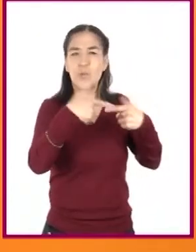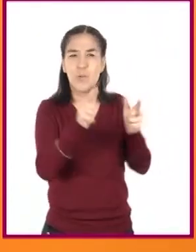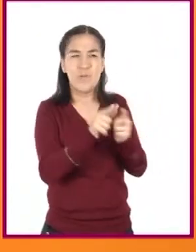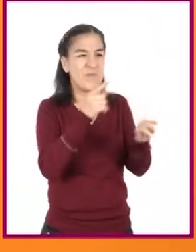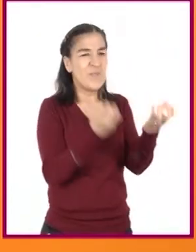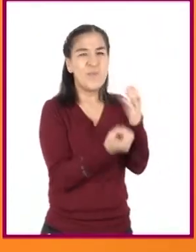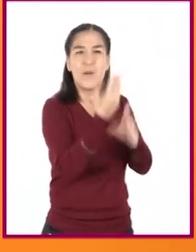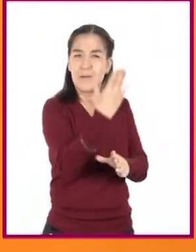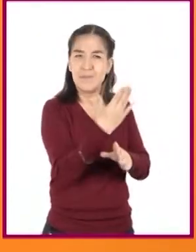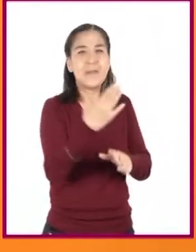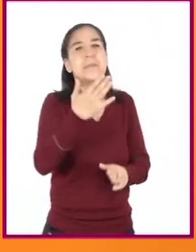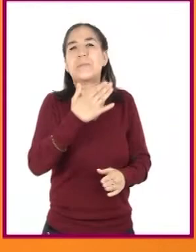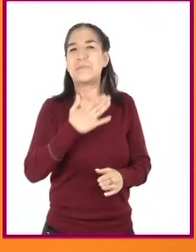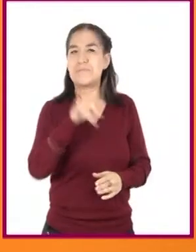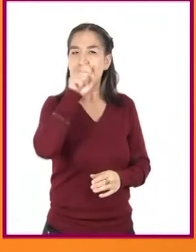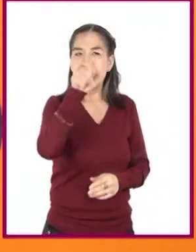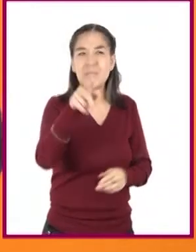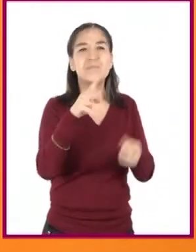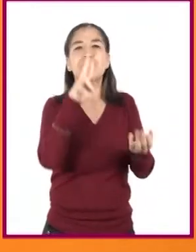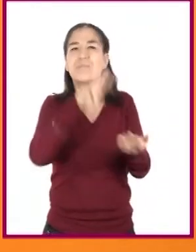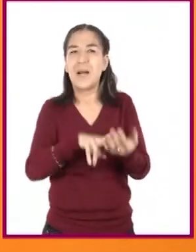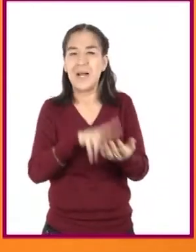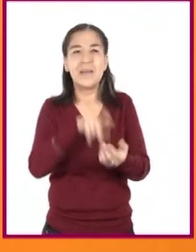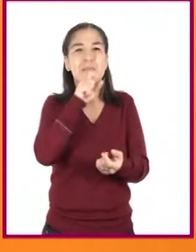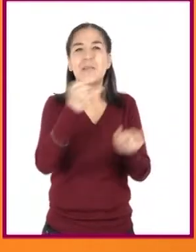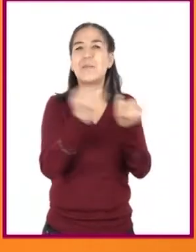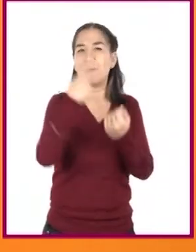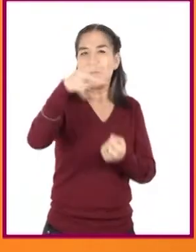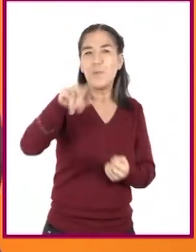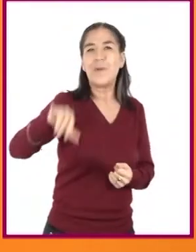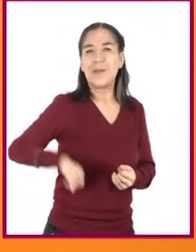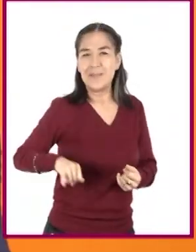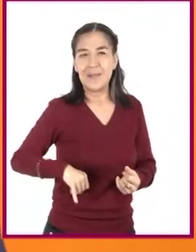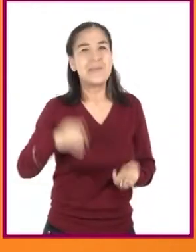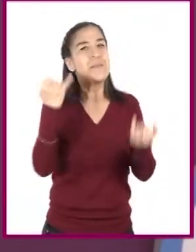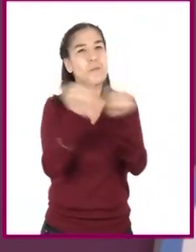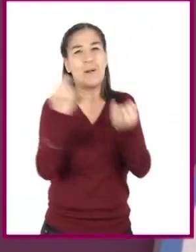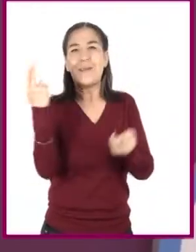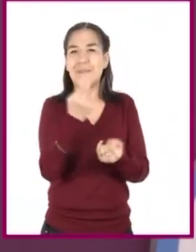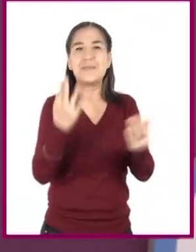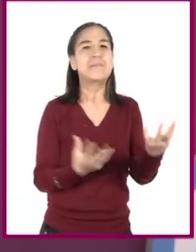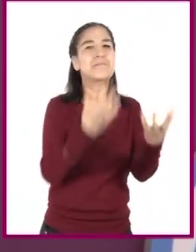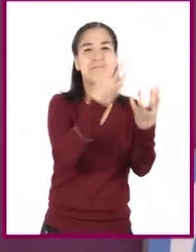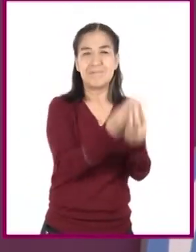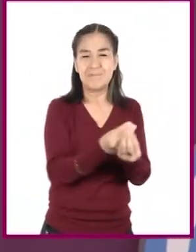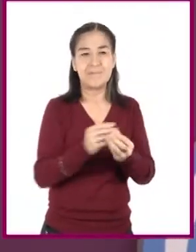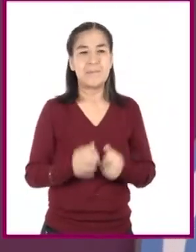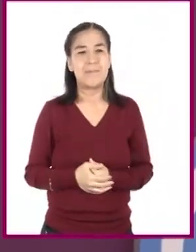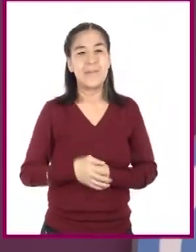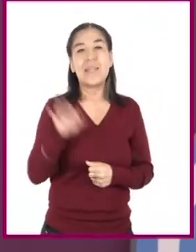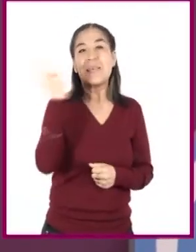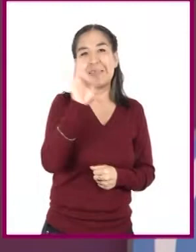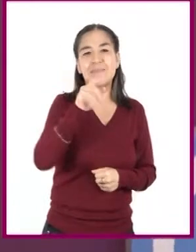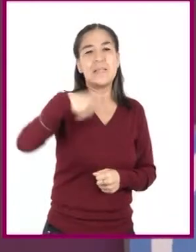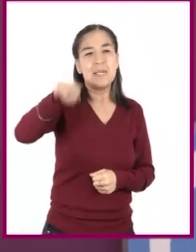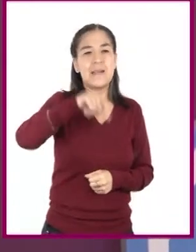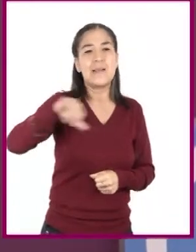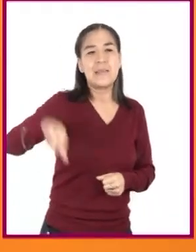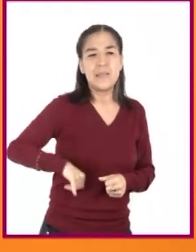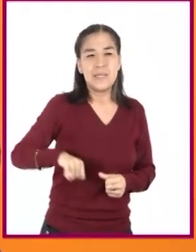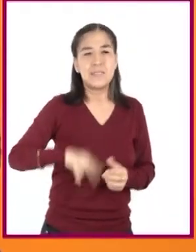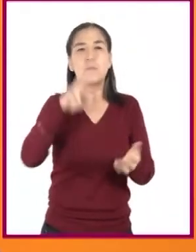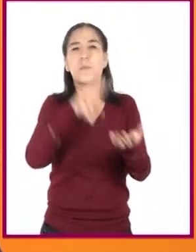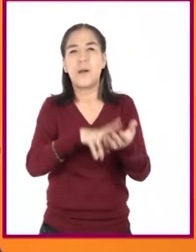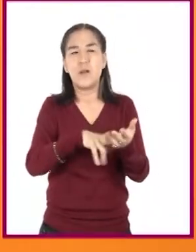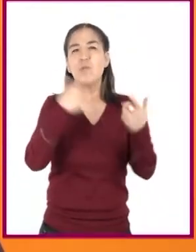que siguen teniendo sus propios valores, intereses y necesidades. Es probable que los intereses y valores